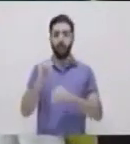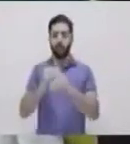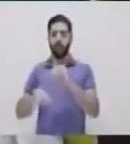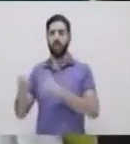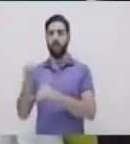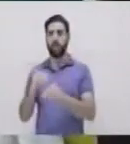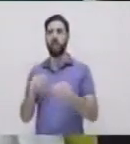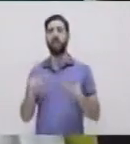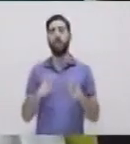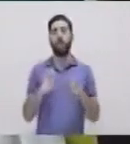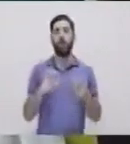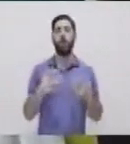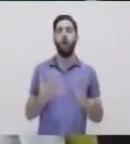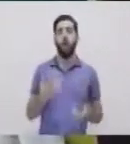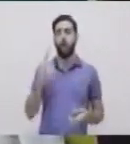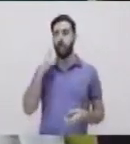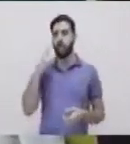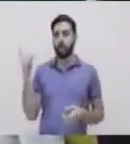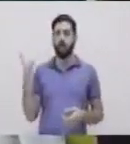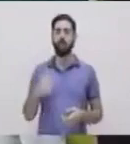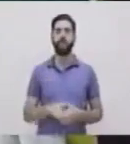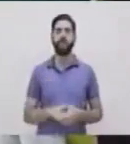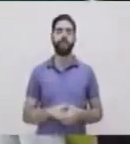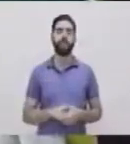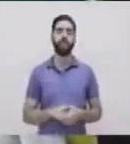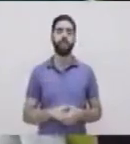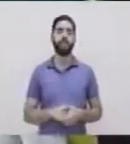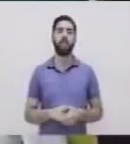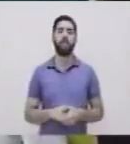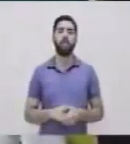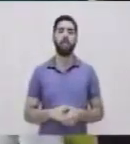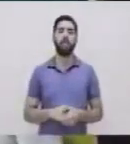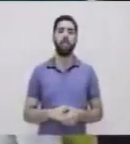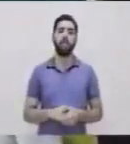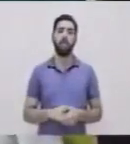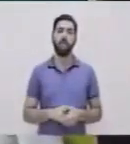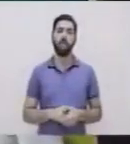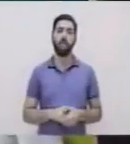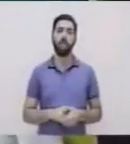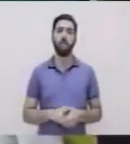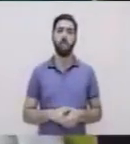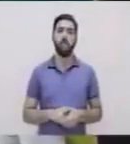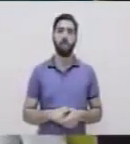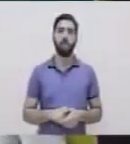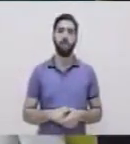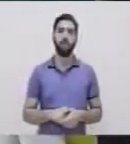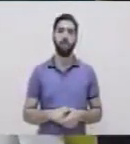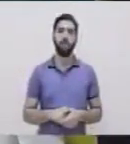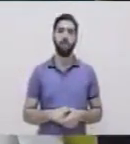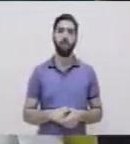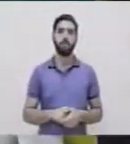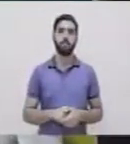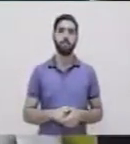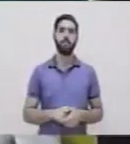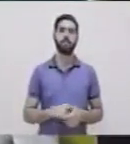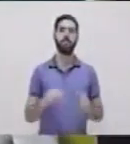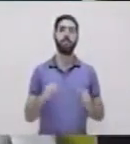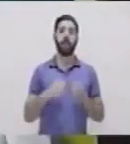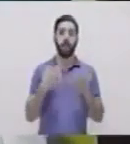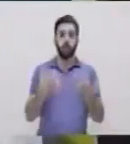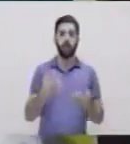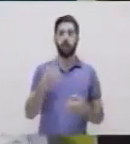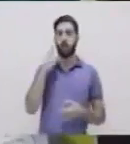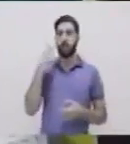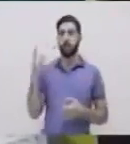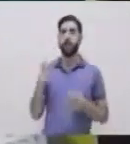su pico, ¿verdad? Aquí estamos hablando de una especie, de un ave nada más, ¿verdad? Exactamente. Pero hay infinidad también. Ahora bien, la pregunta es, bueno, ¿y dónde